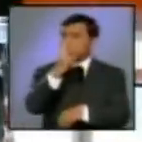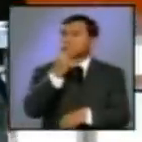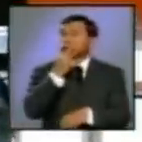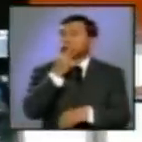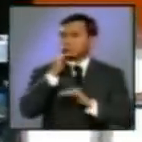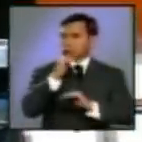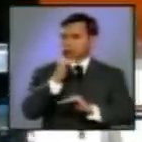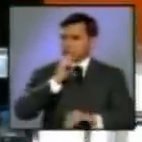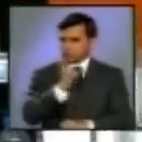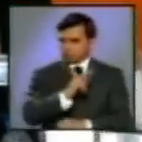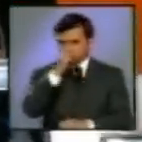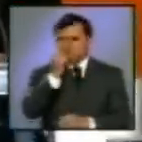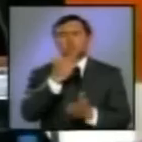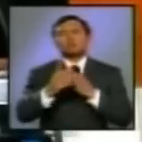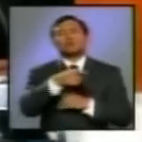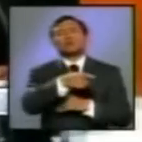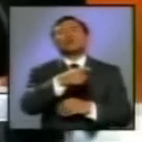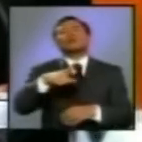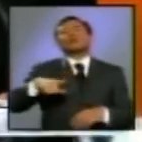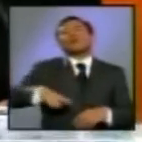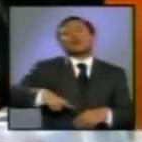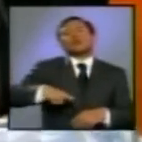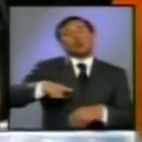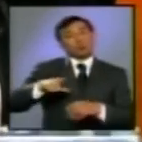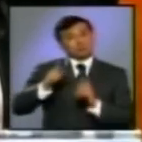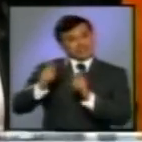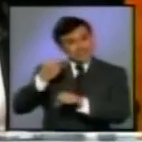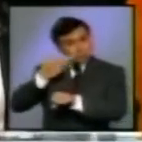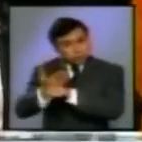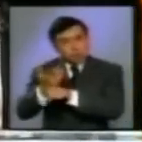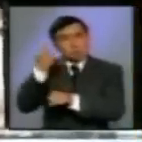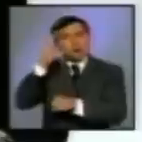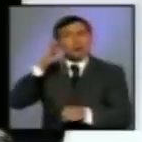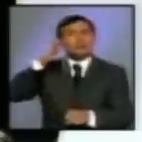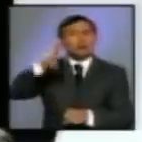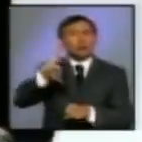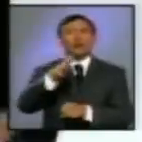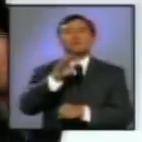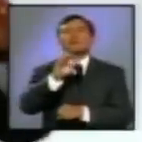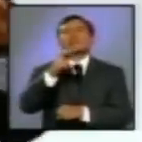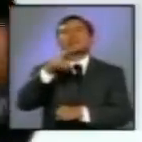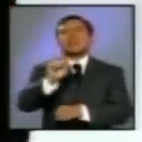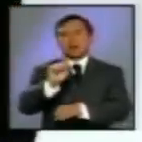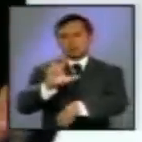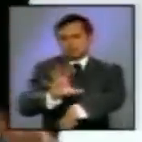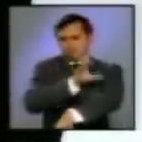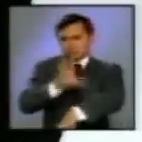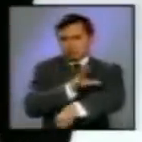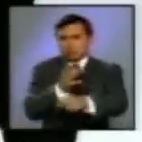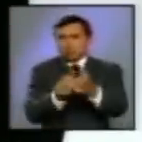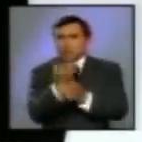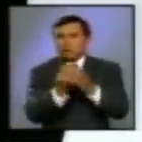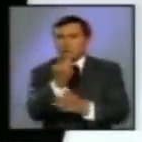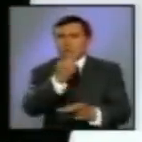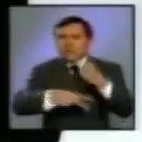el Estado y su rectoría económica en la promoción de energías renovables? Adelante. Bueno, antes de iniciar me gustaría